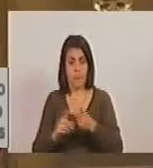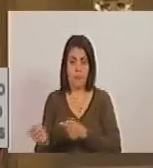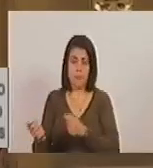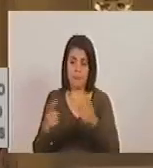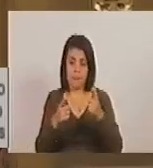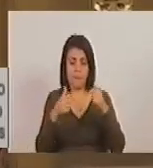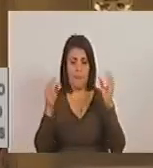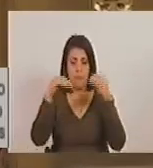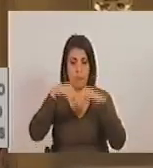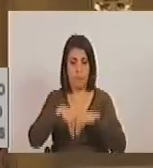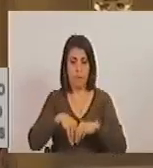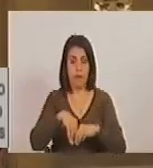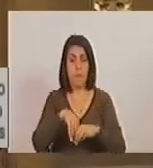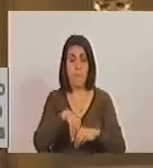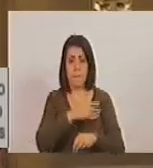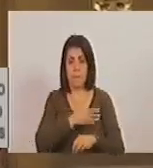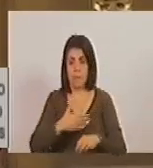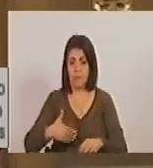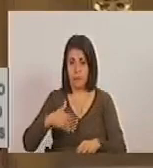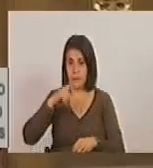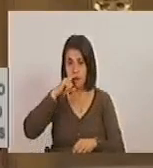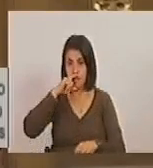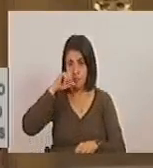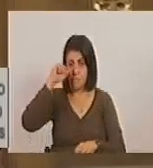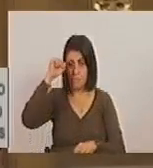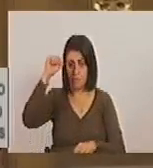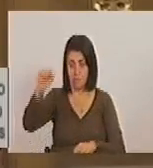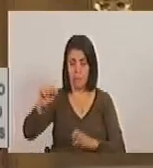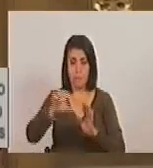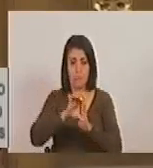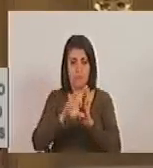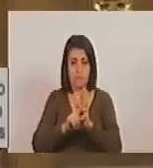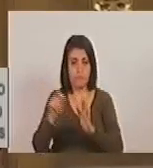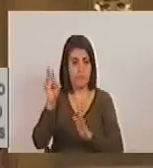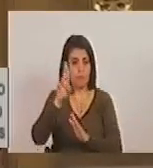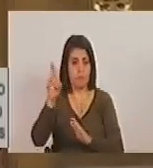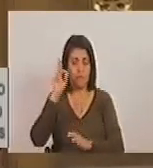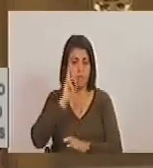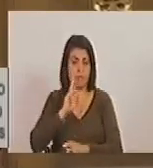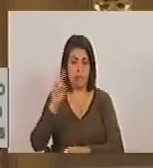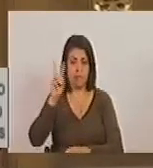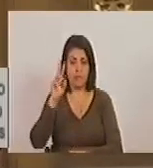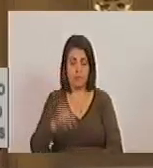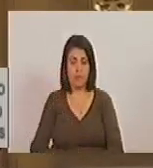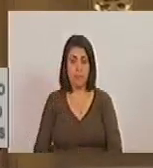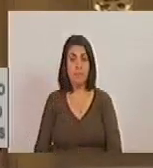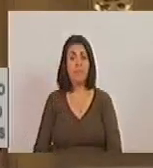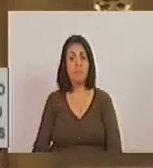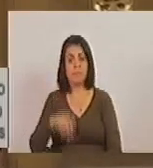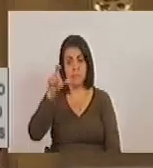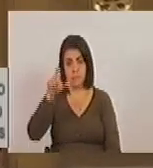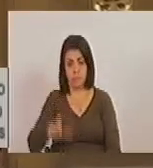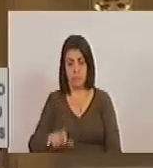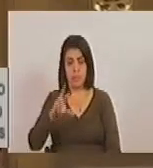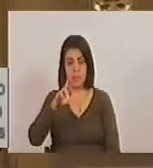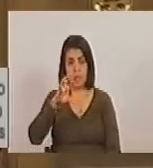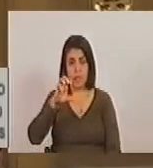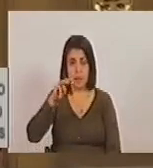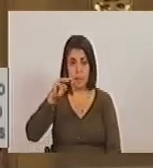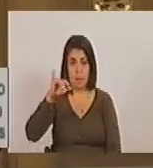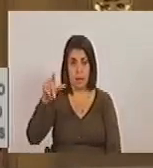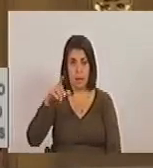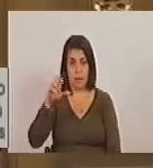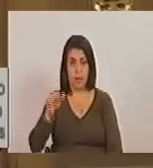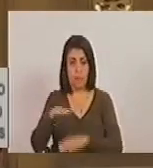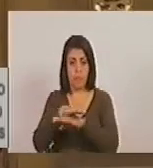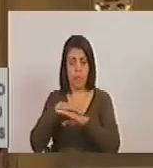el presente acuerdo al ciudadano Nicolás Maduro Moros, presidente constitucional de la República Bolivariana de Venezuela, y al ciudadano Remigio Ceballos,